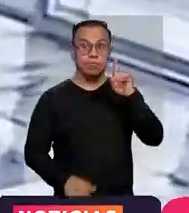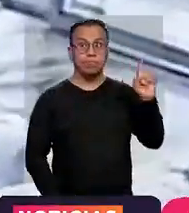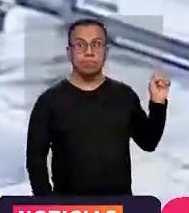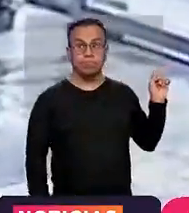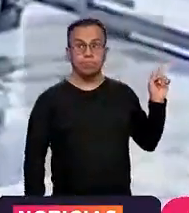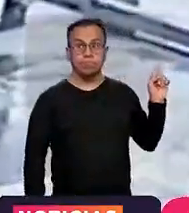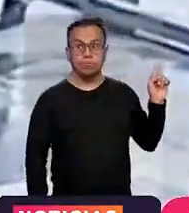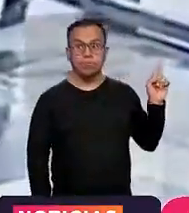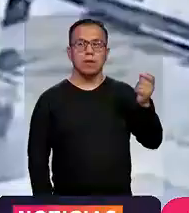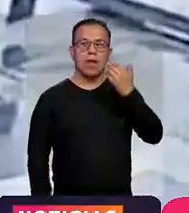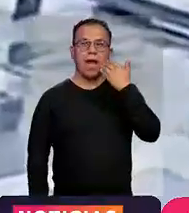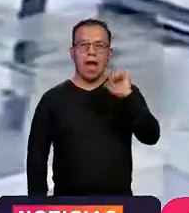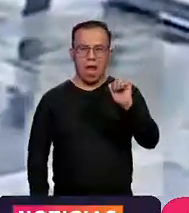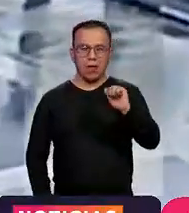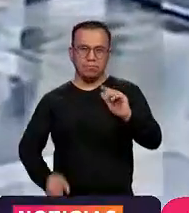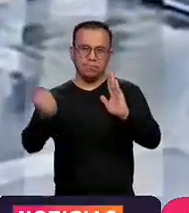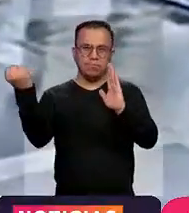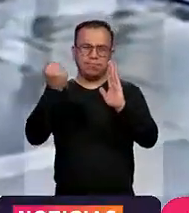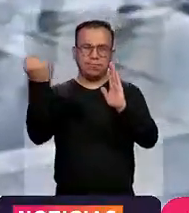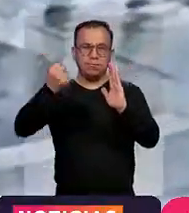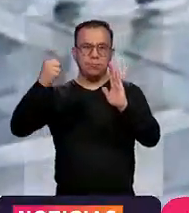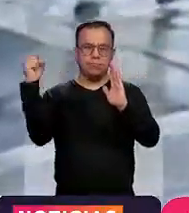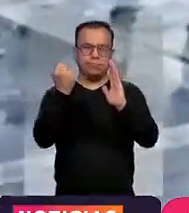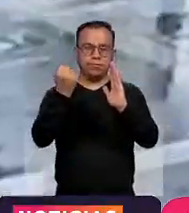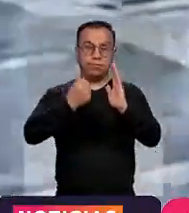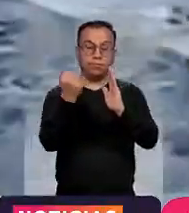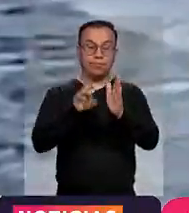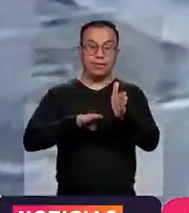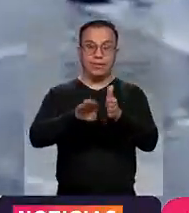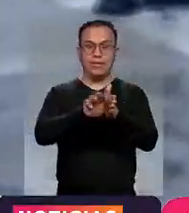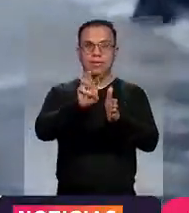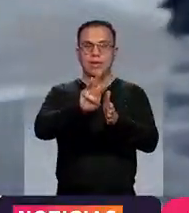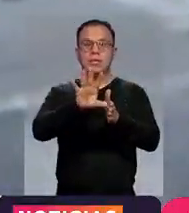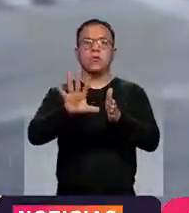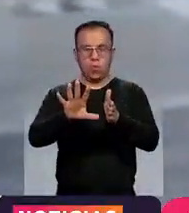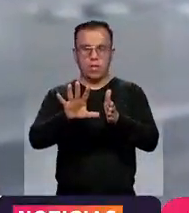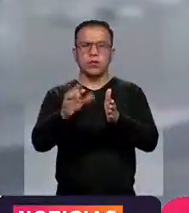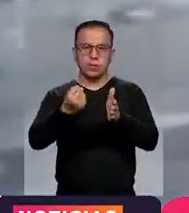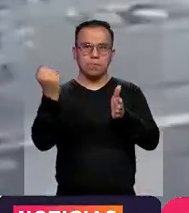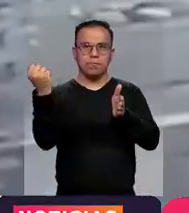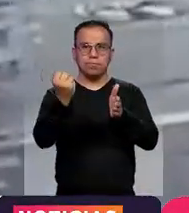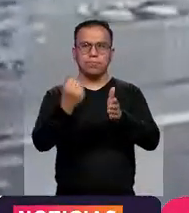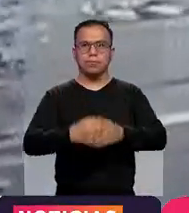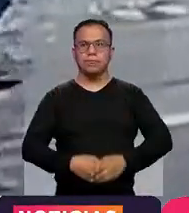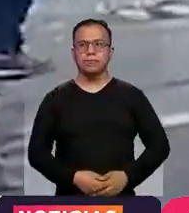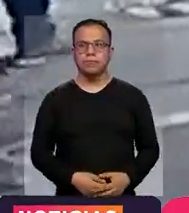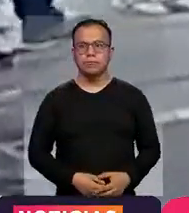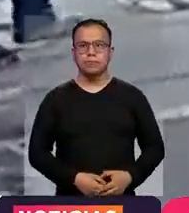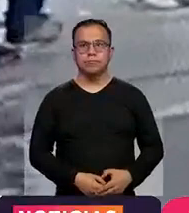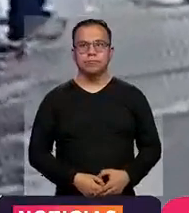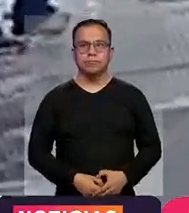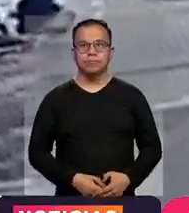al parecer, una mujer que estaría rompiendo la estación calle 34 con un elemento cortopunzante.